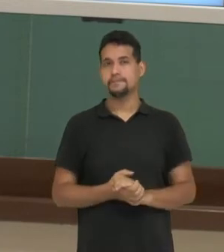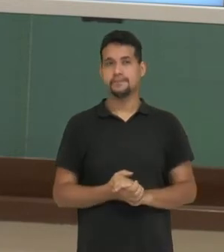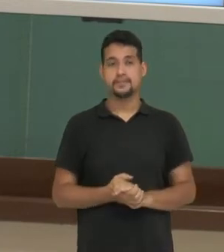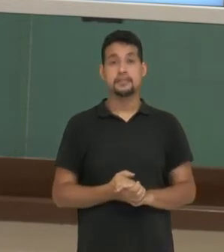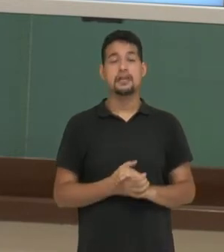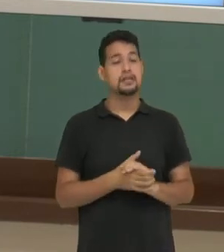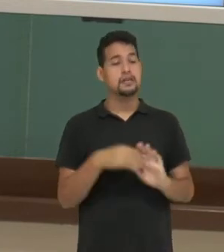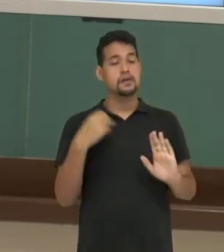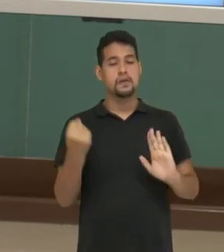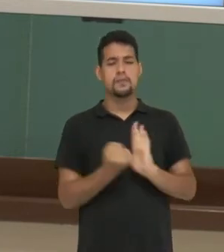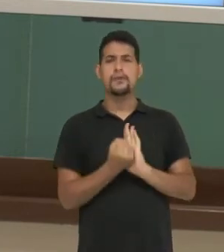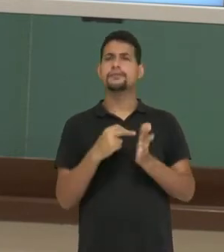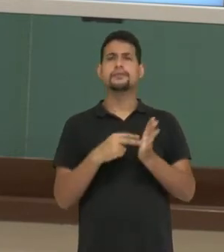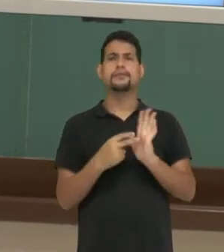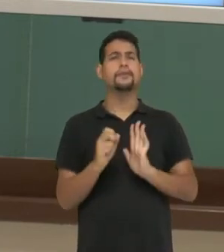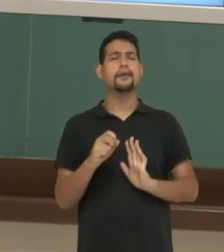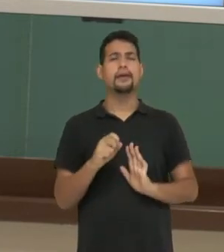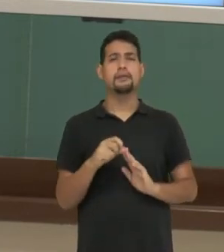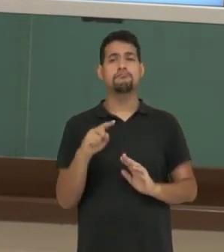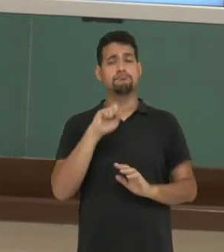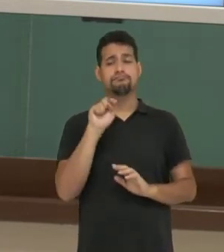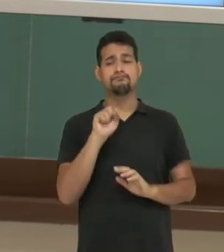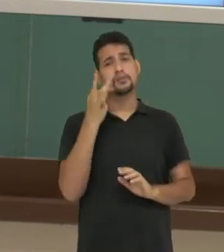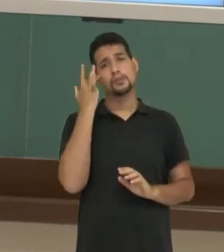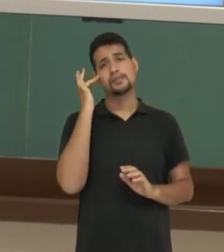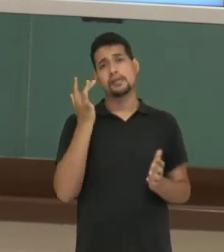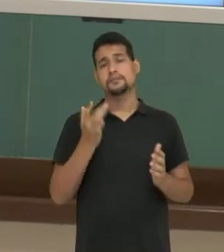esses marcadores, pretérito indefinido.